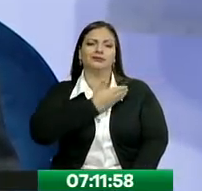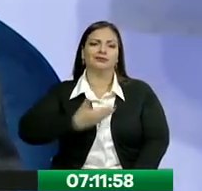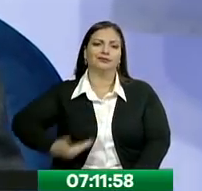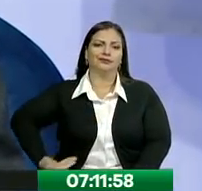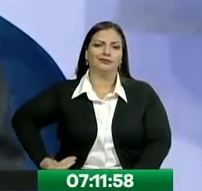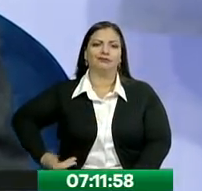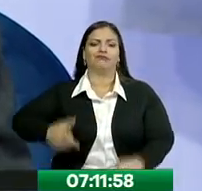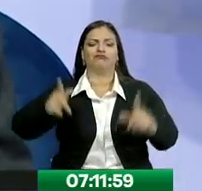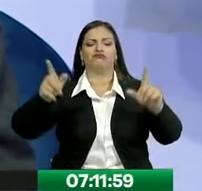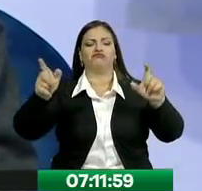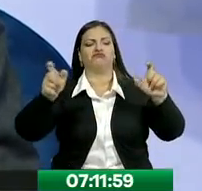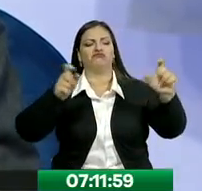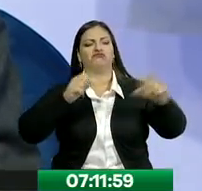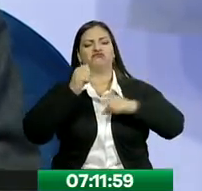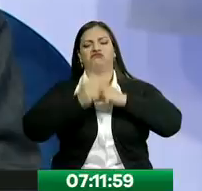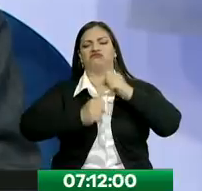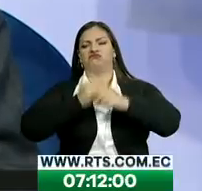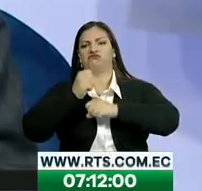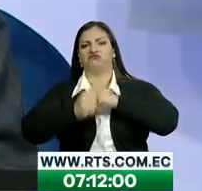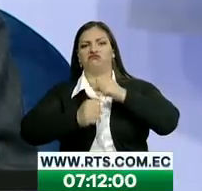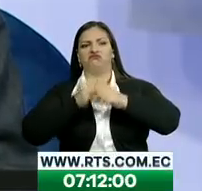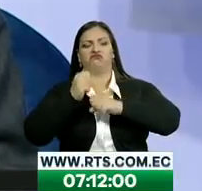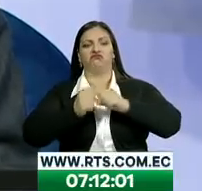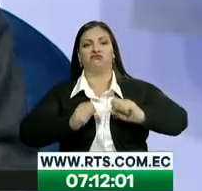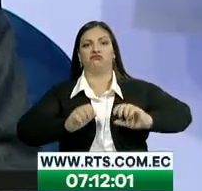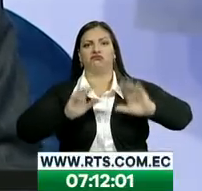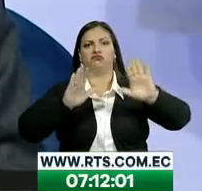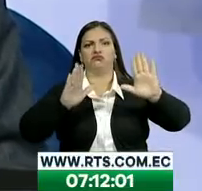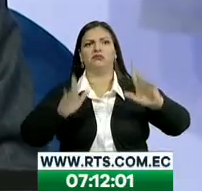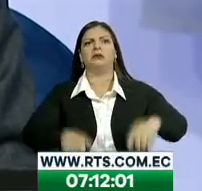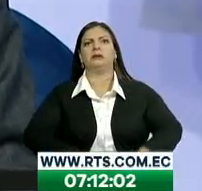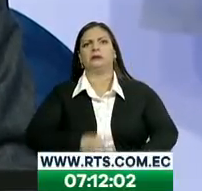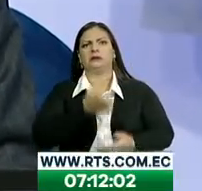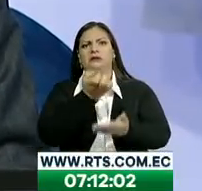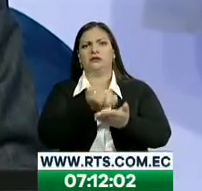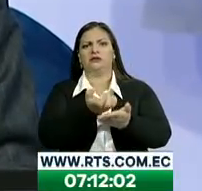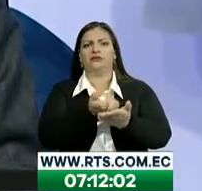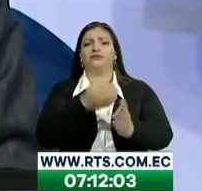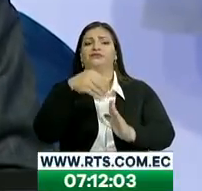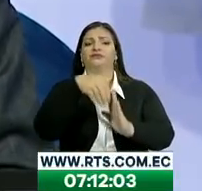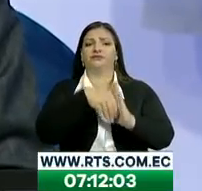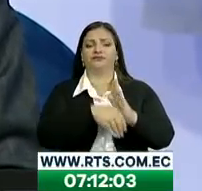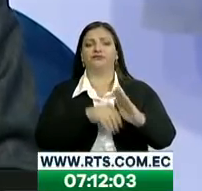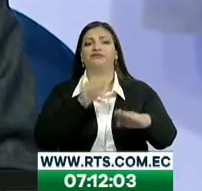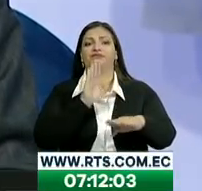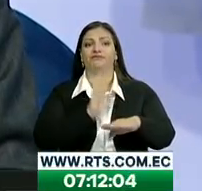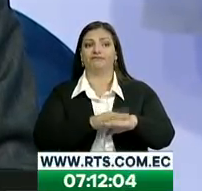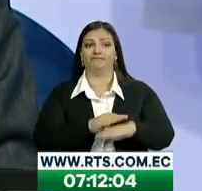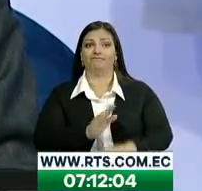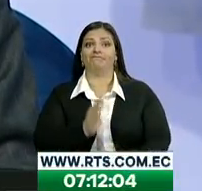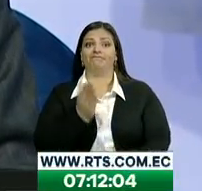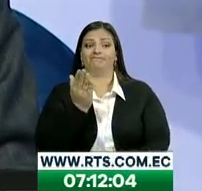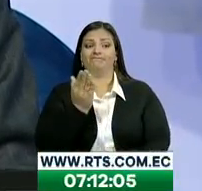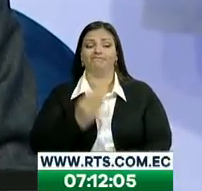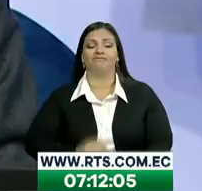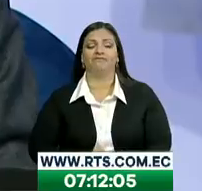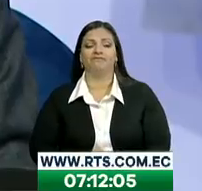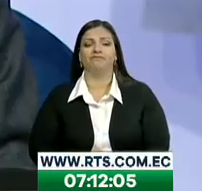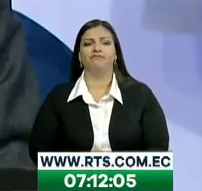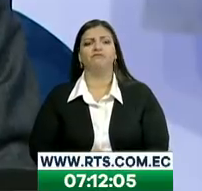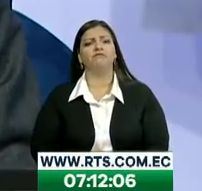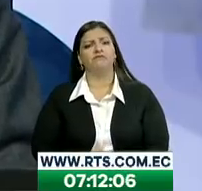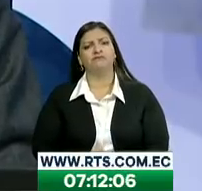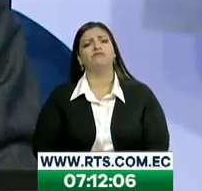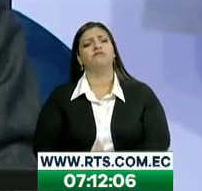años tomó el gobierno anterior. Debemos también recordar y no olvidar que nosotros dijimos muchas veces